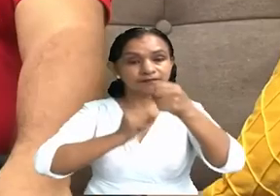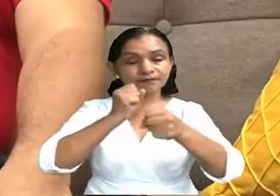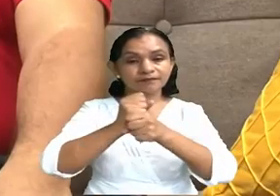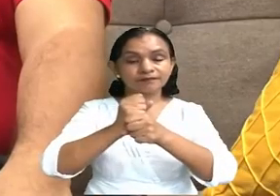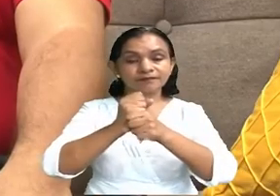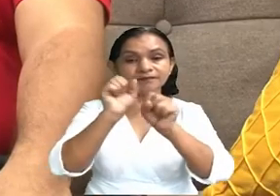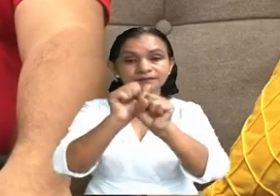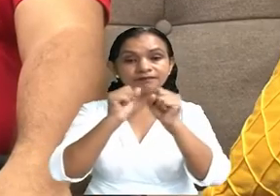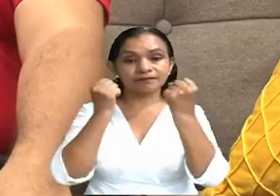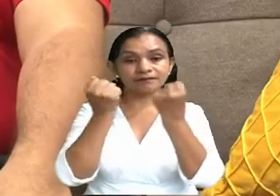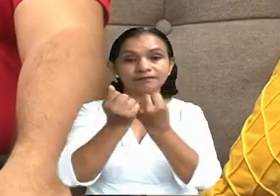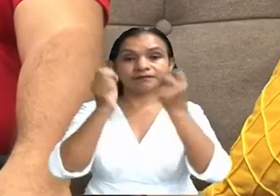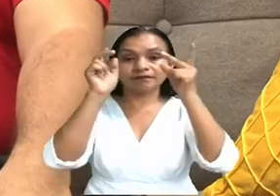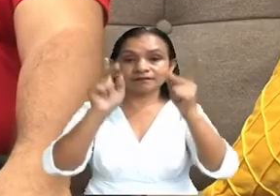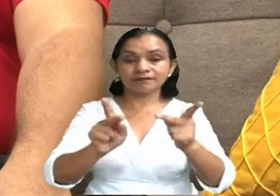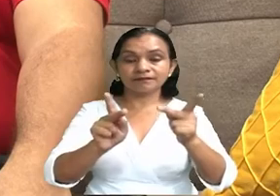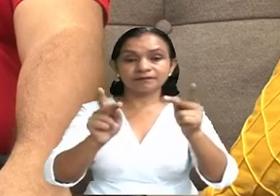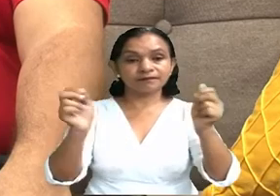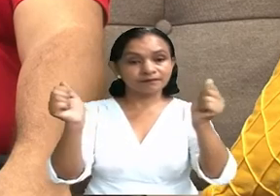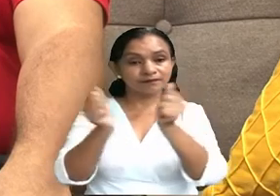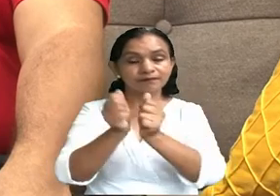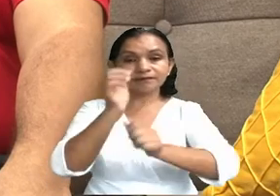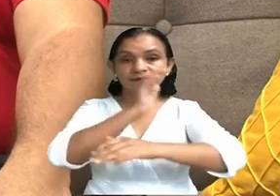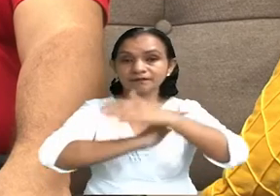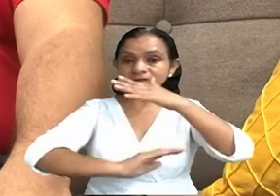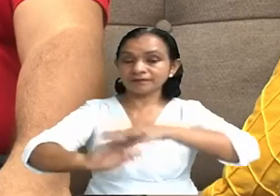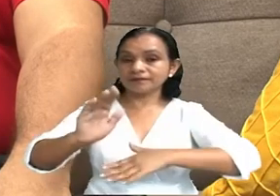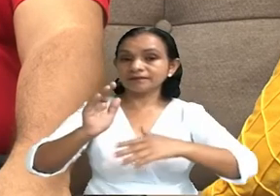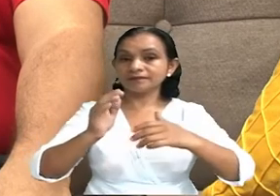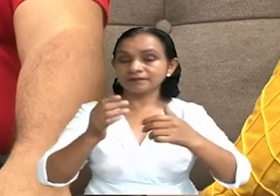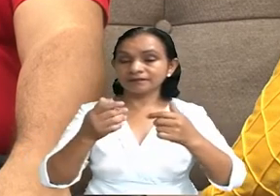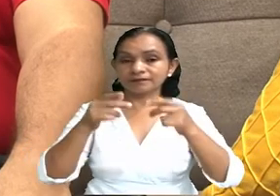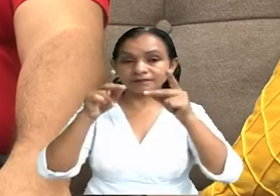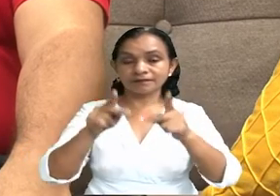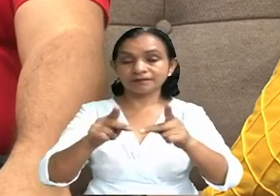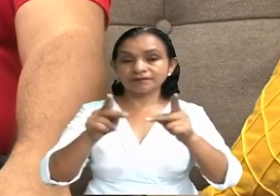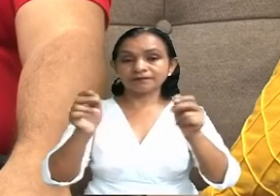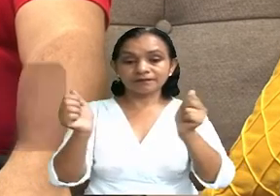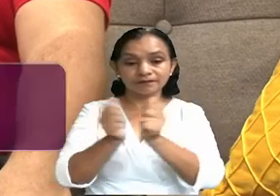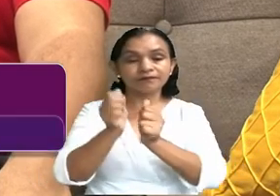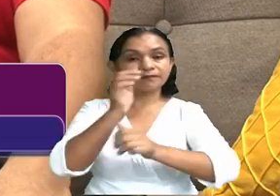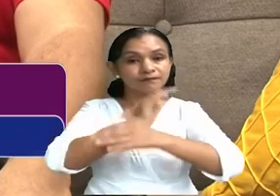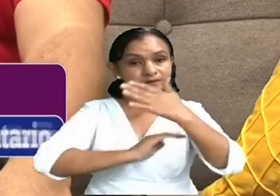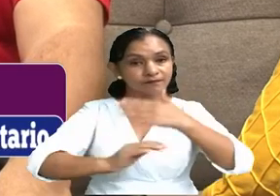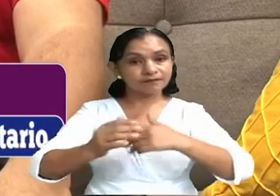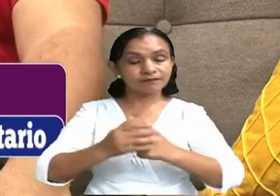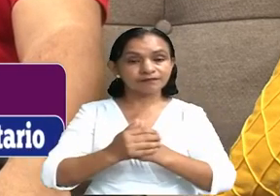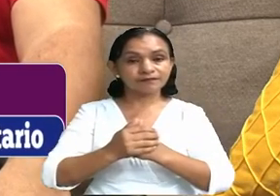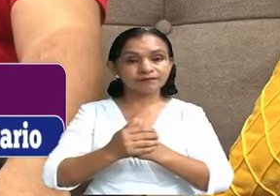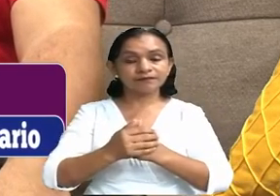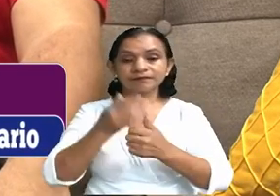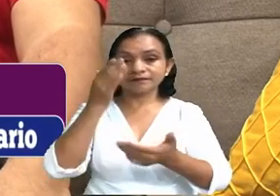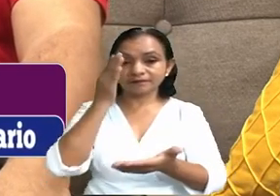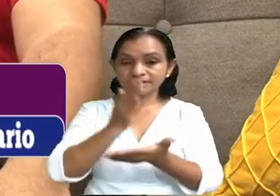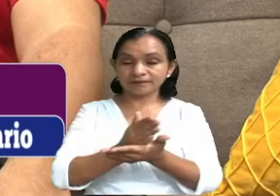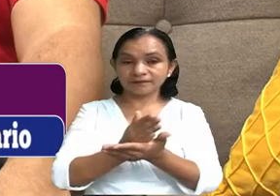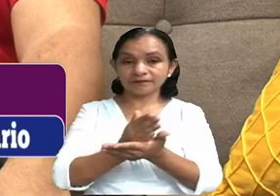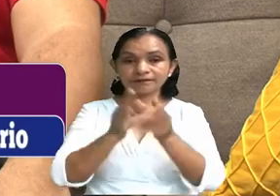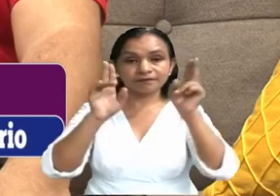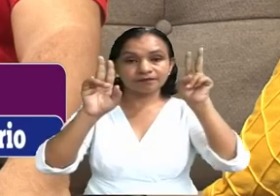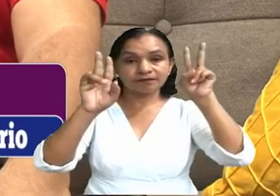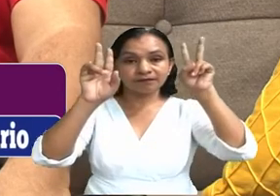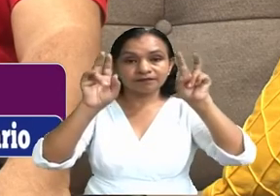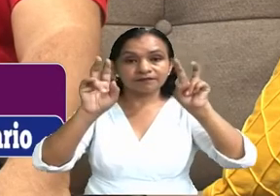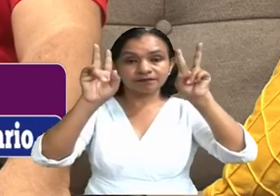de personas con discapacidad que formamos el Gabinete del Poder Ciudadano de las Personas con Discapacidad definimos como un tema